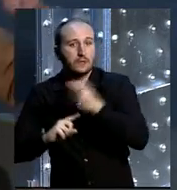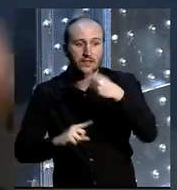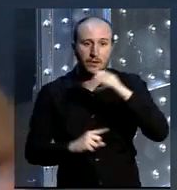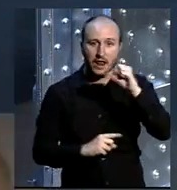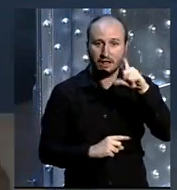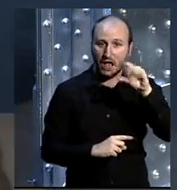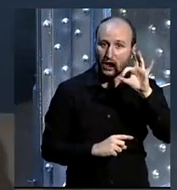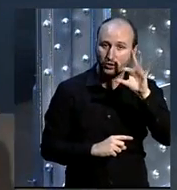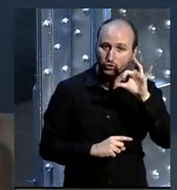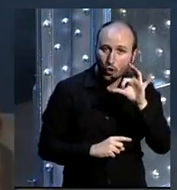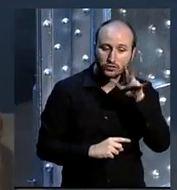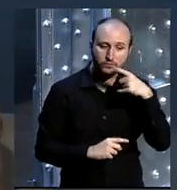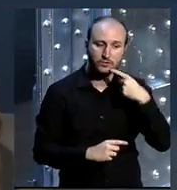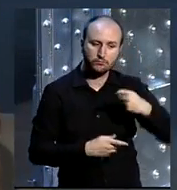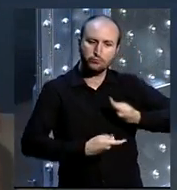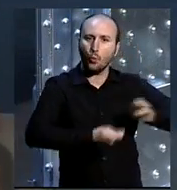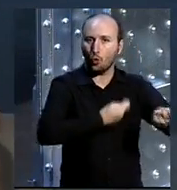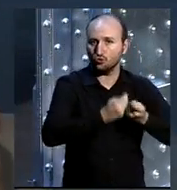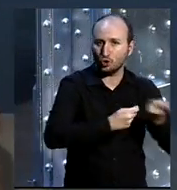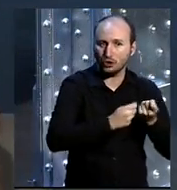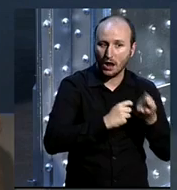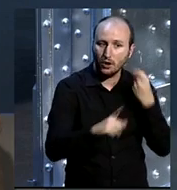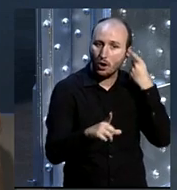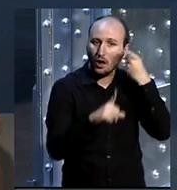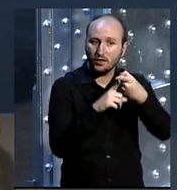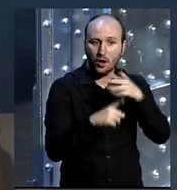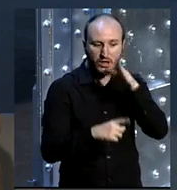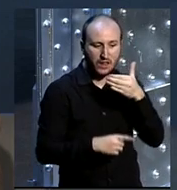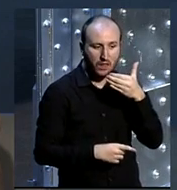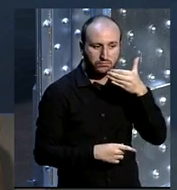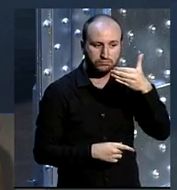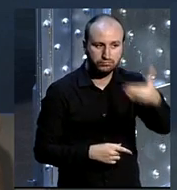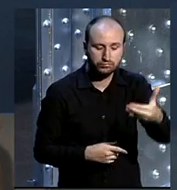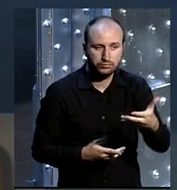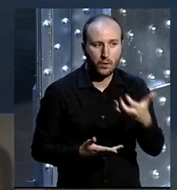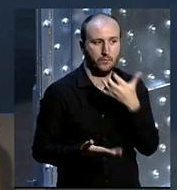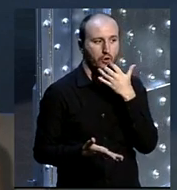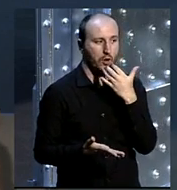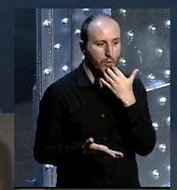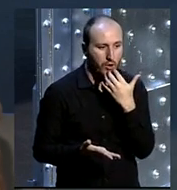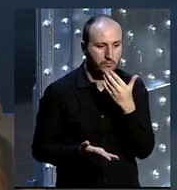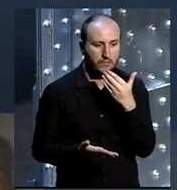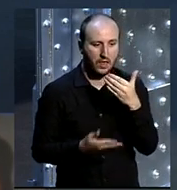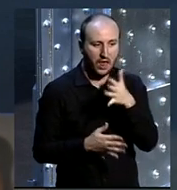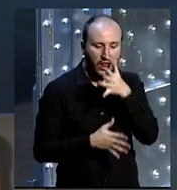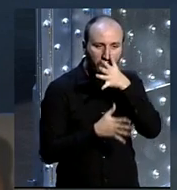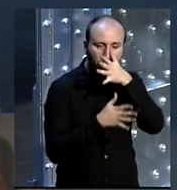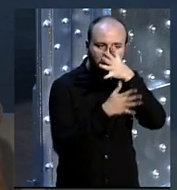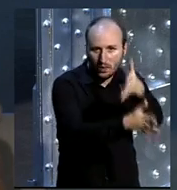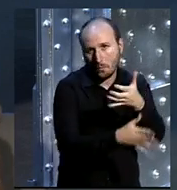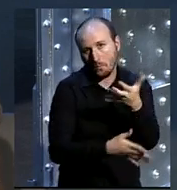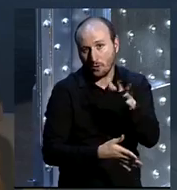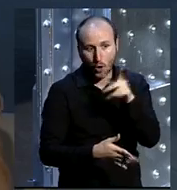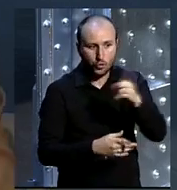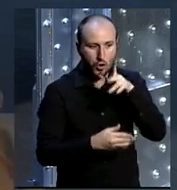no dejarlo para dentro de una década, ni siquiera de 5 años, sino que hacerlo